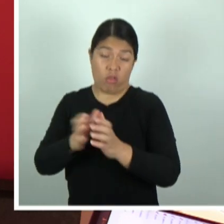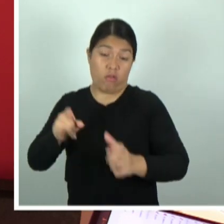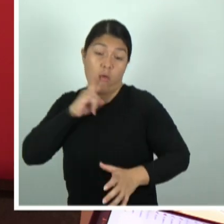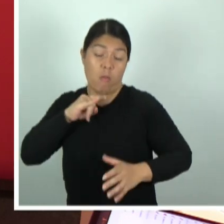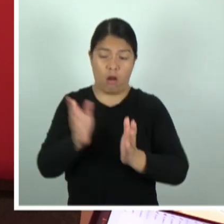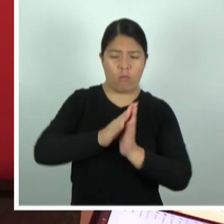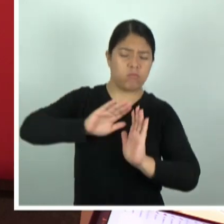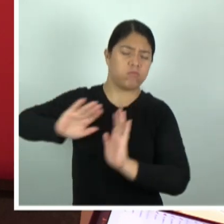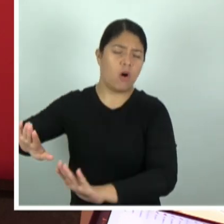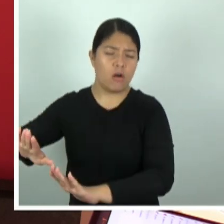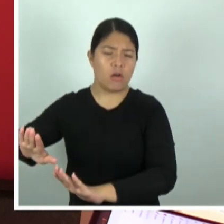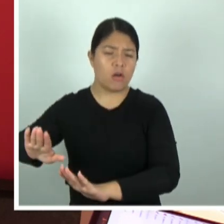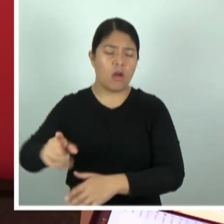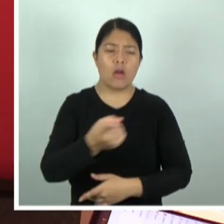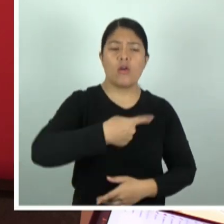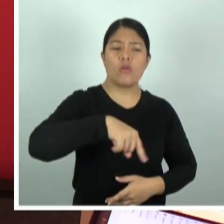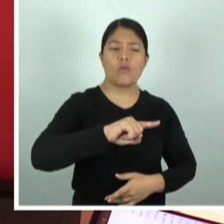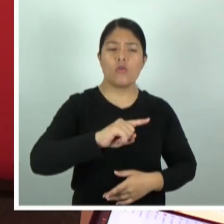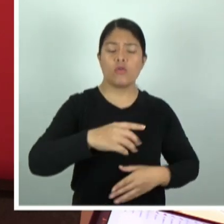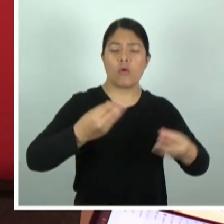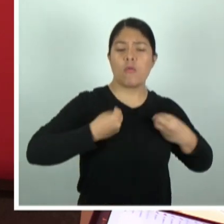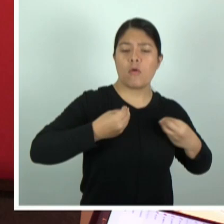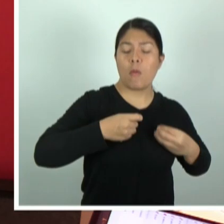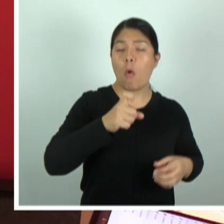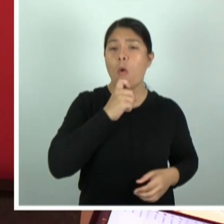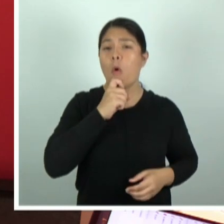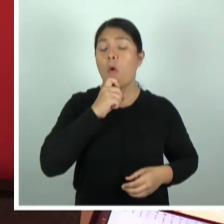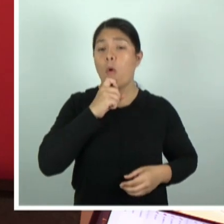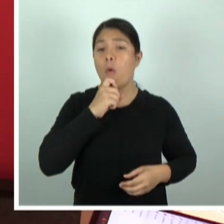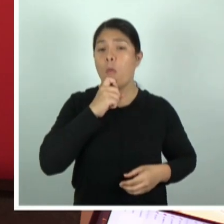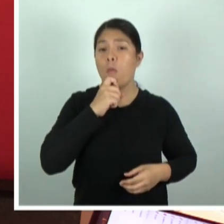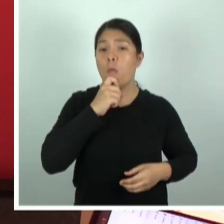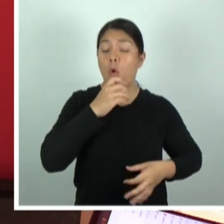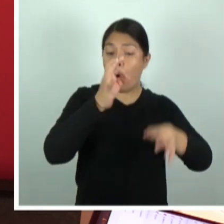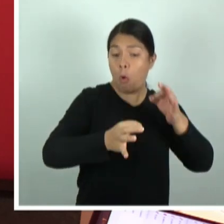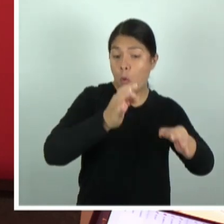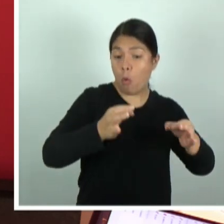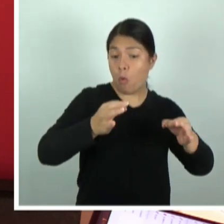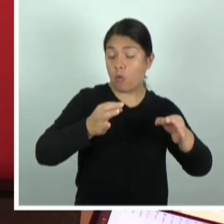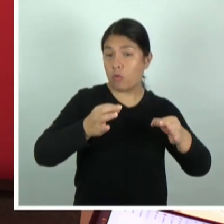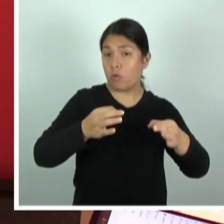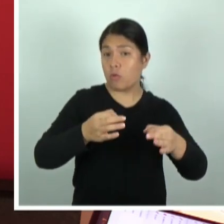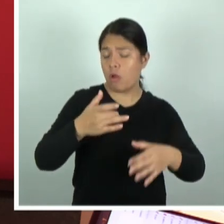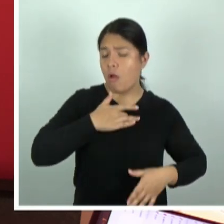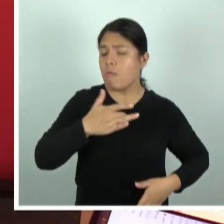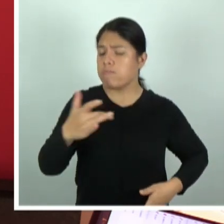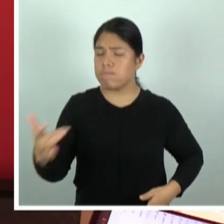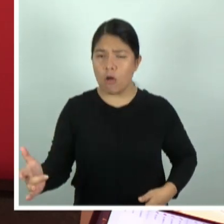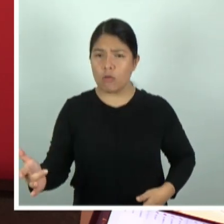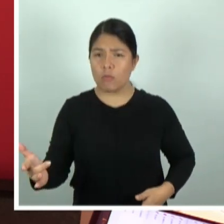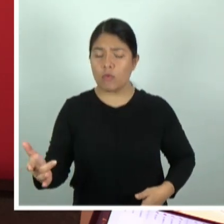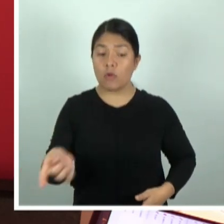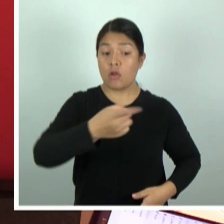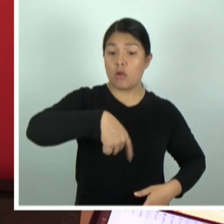siglo sobria, justa y piadosamente, aguardando la esperanza